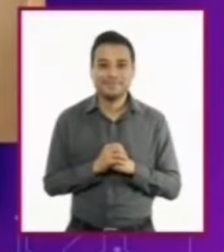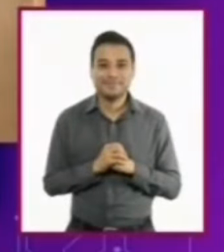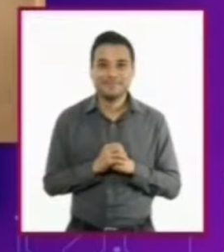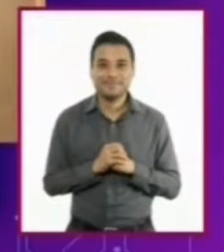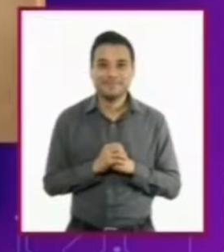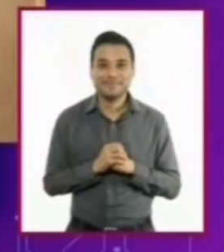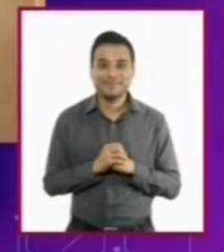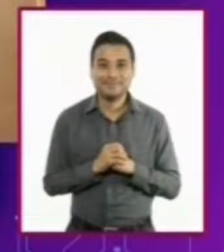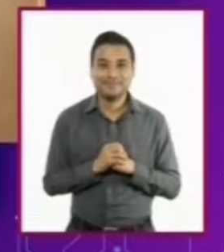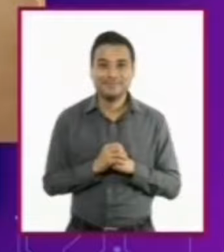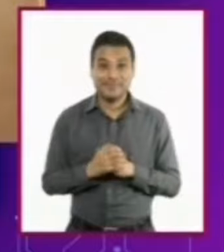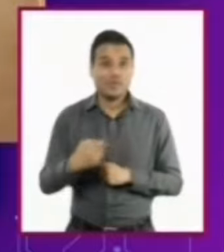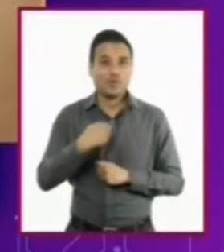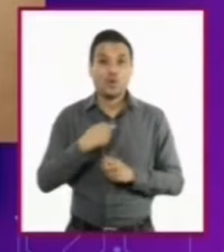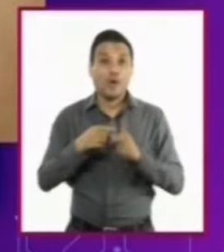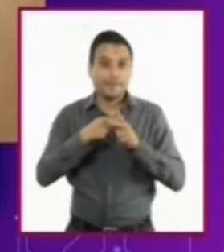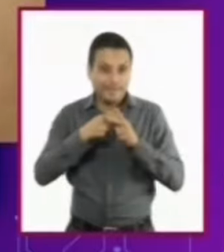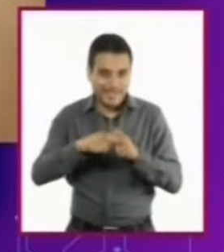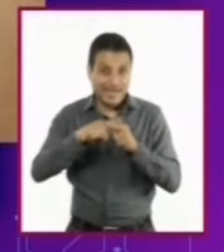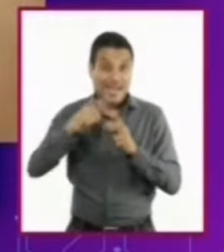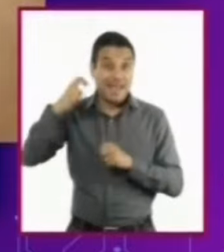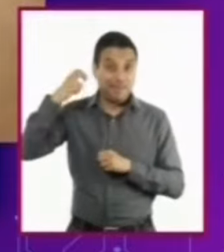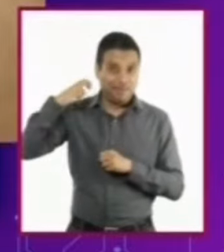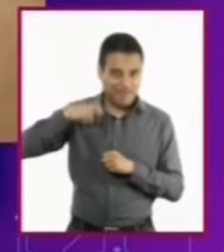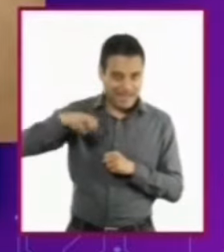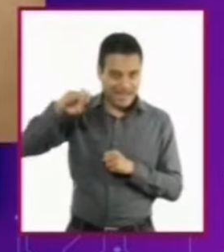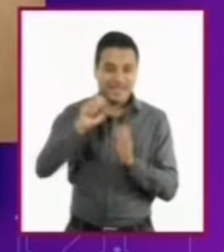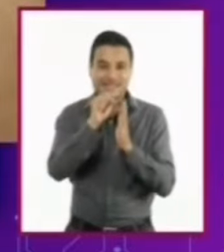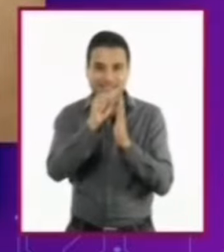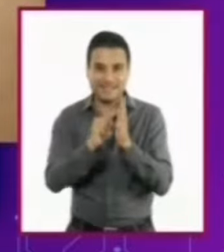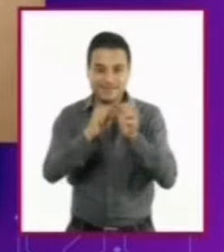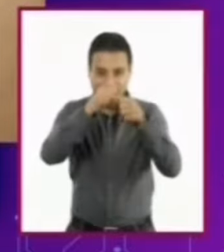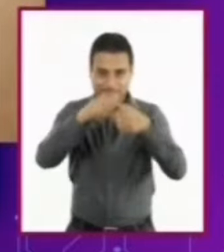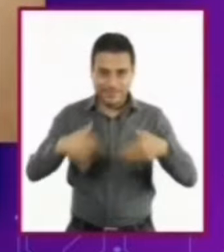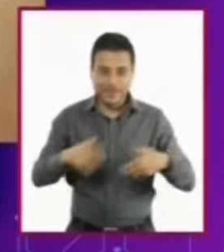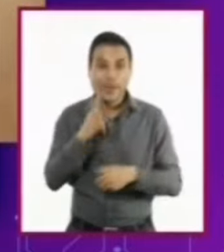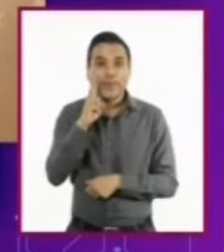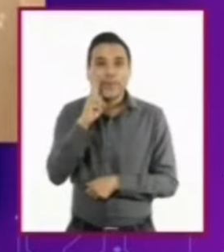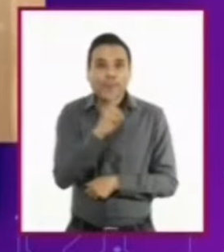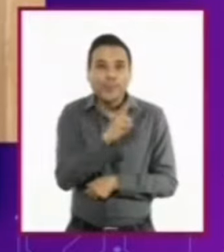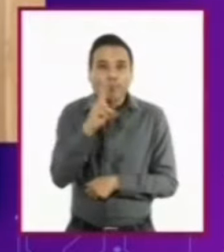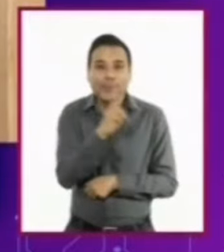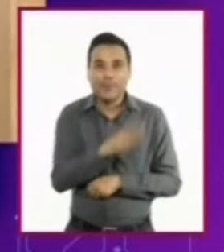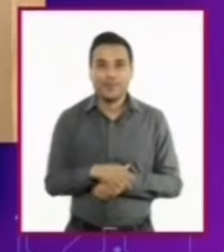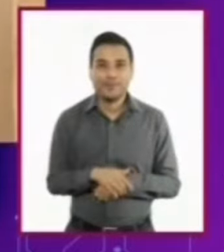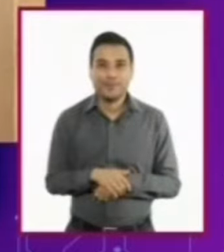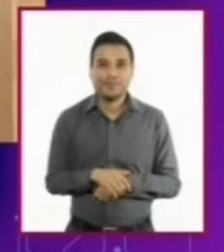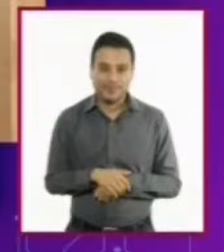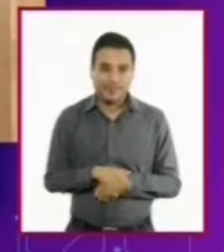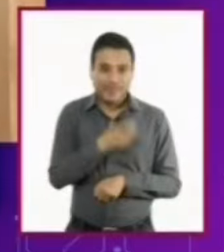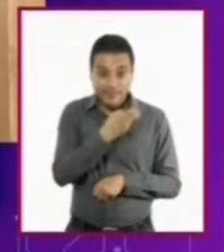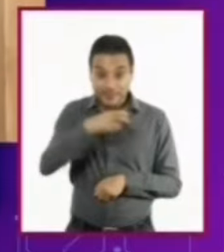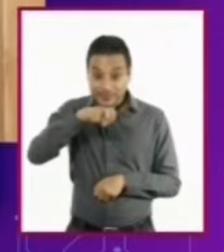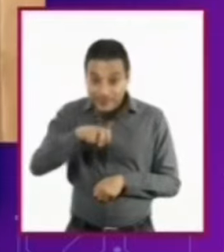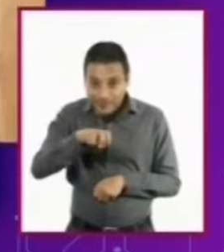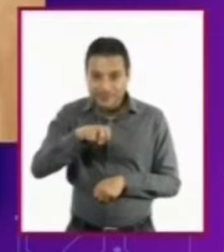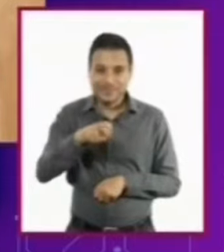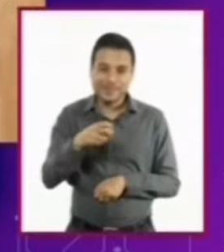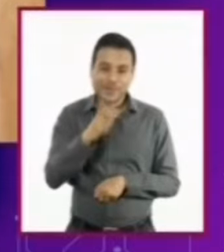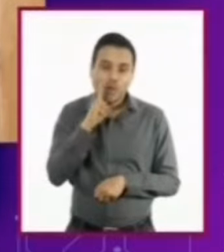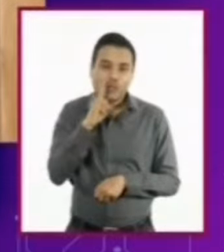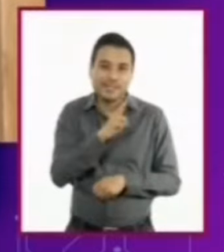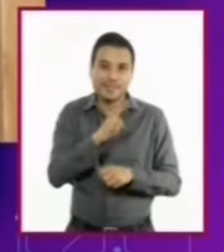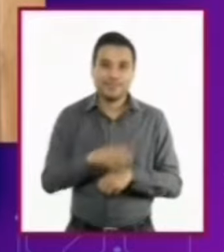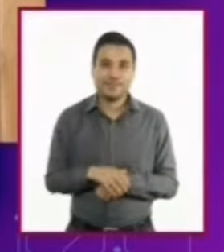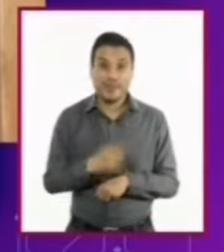Recuerden, maestros, yo iniciaré este viaje por el sistema respiratorio y por supuesto que será en el famoso oxígeno. El aire que entra por